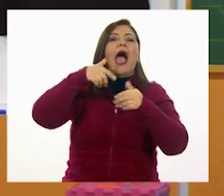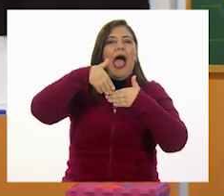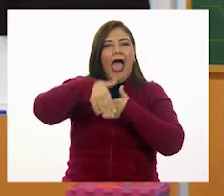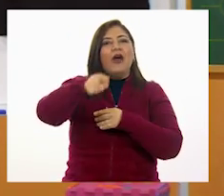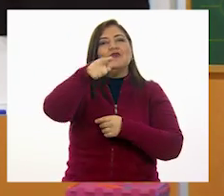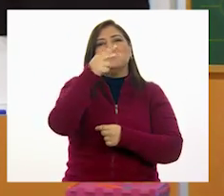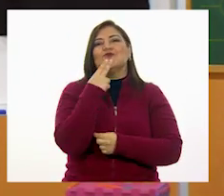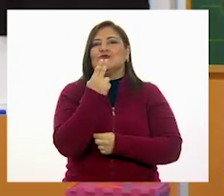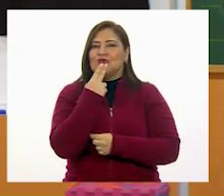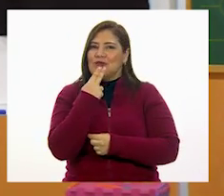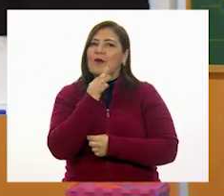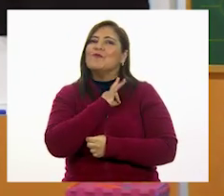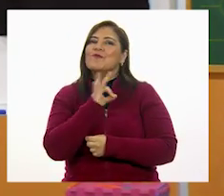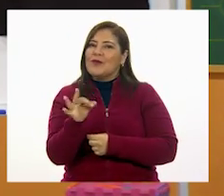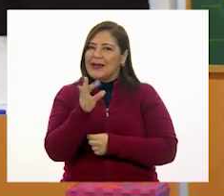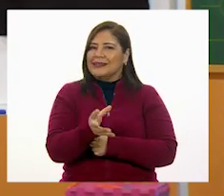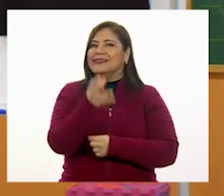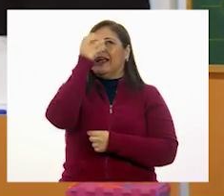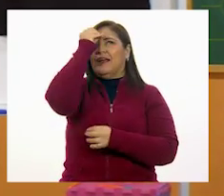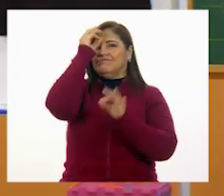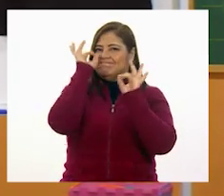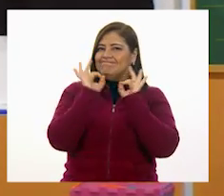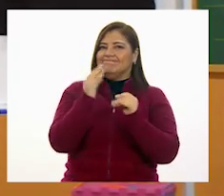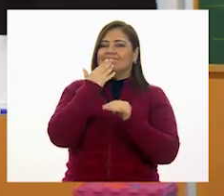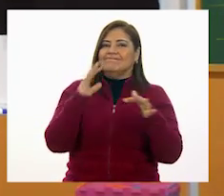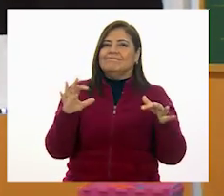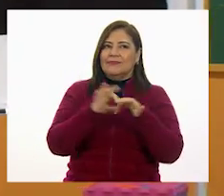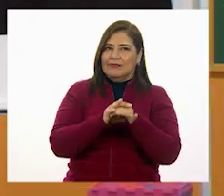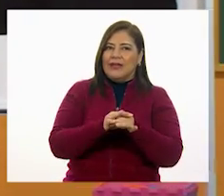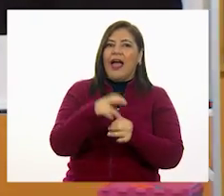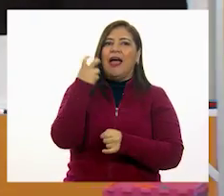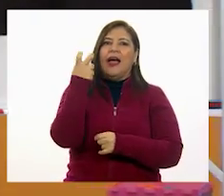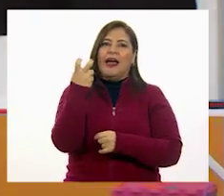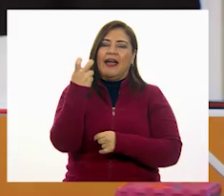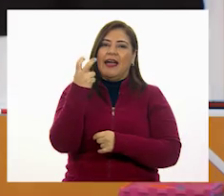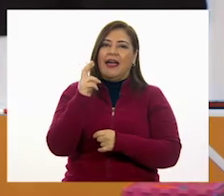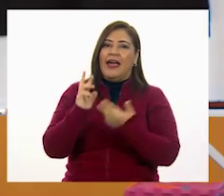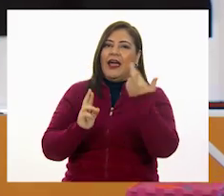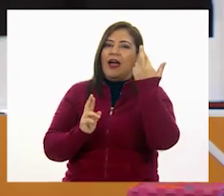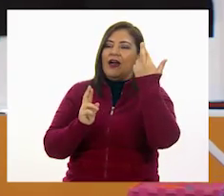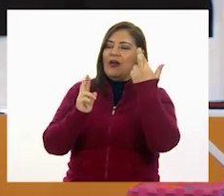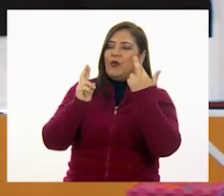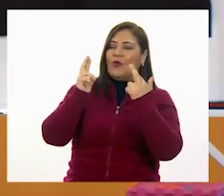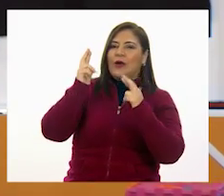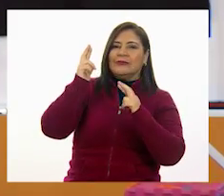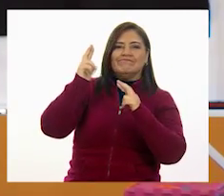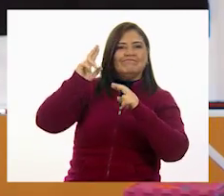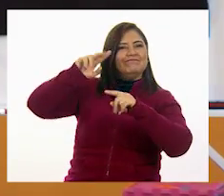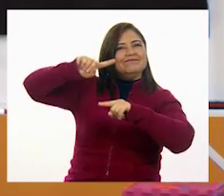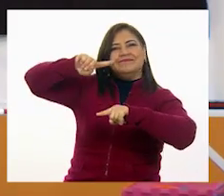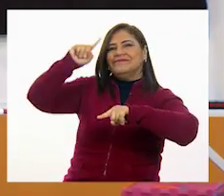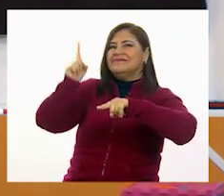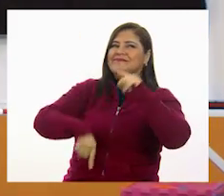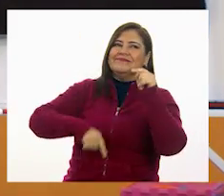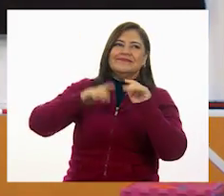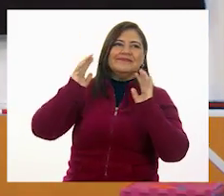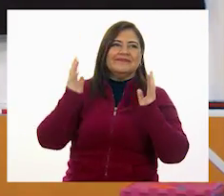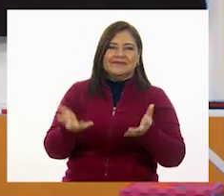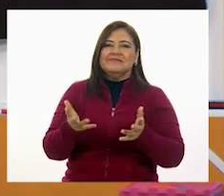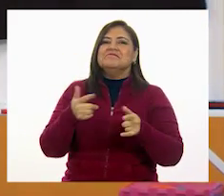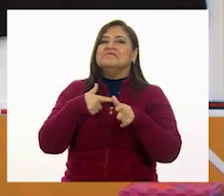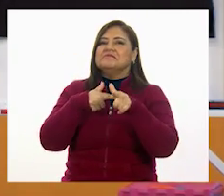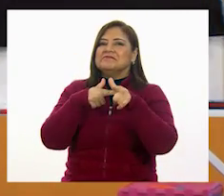las comas y los signos de admiración correctamente. Y por tanto, la huelga se levanta y van a